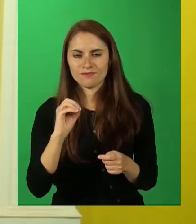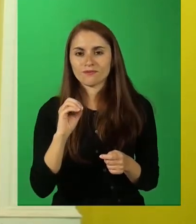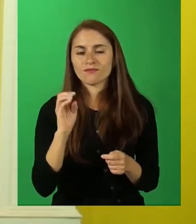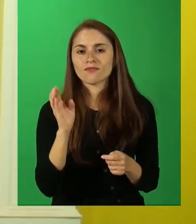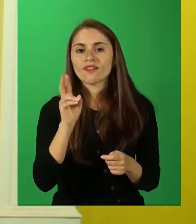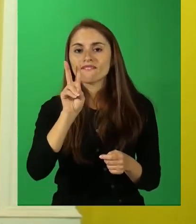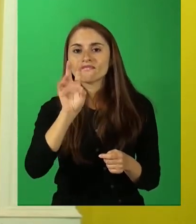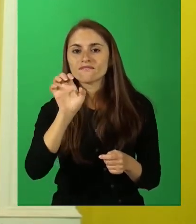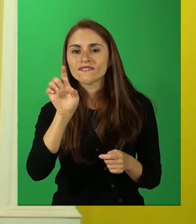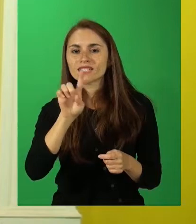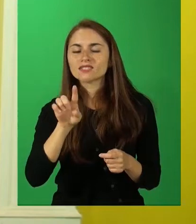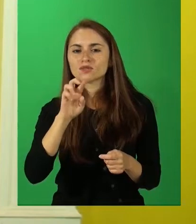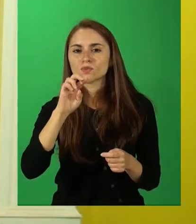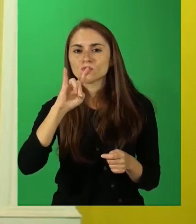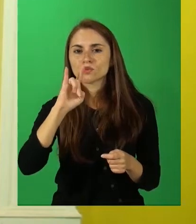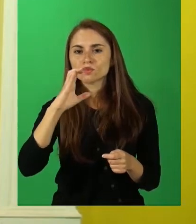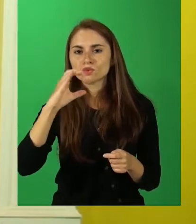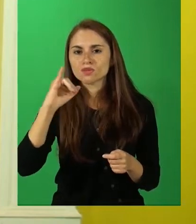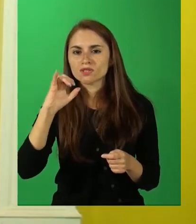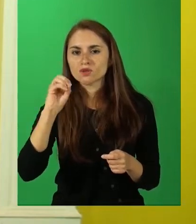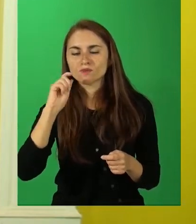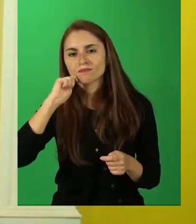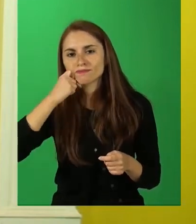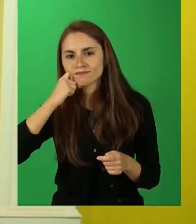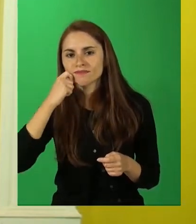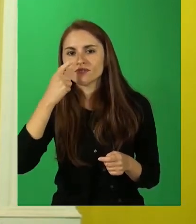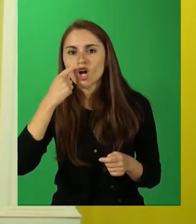Vespucio. ¿Ya?